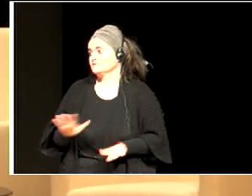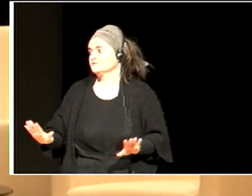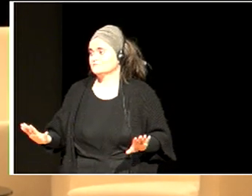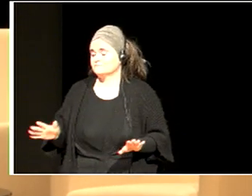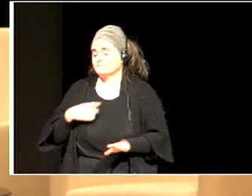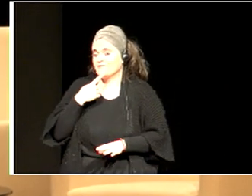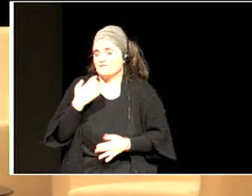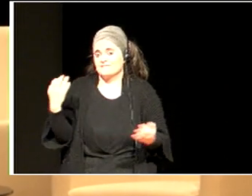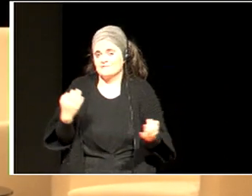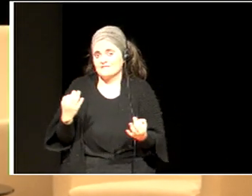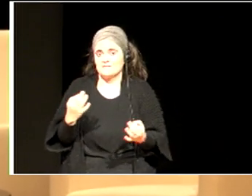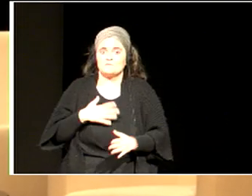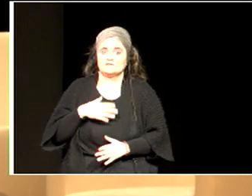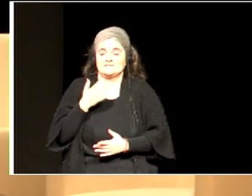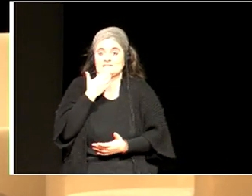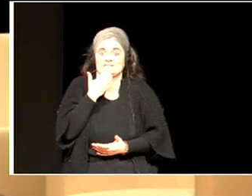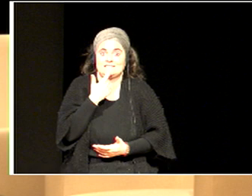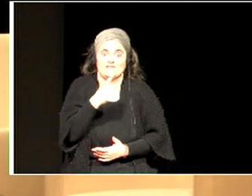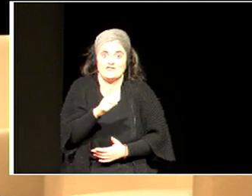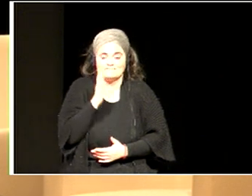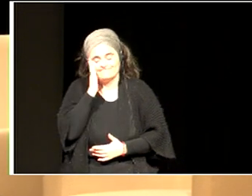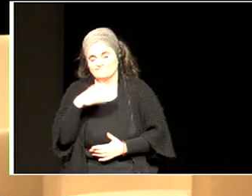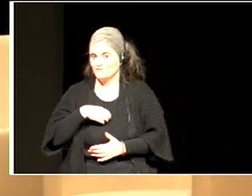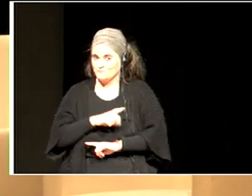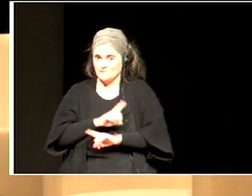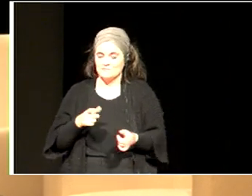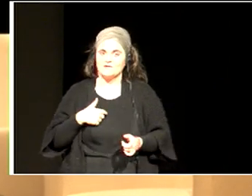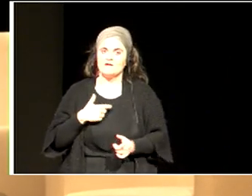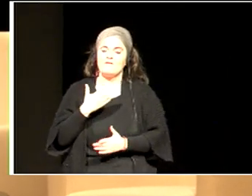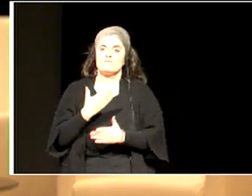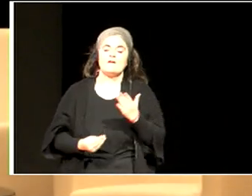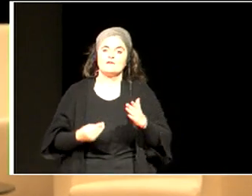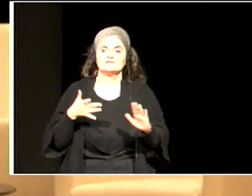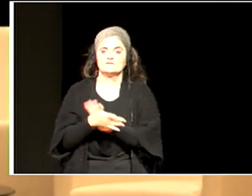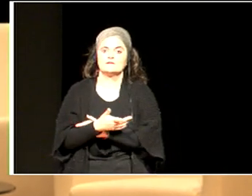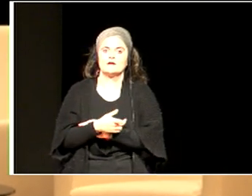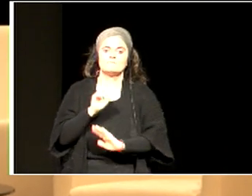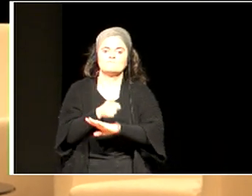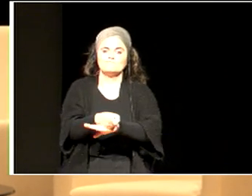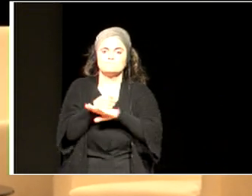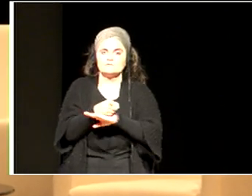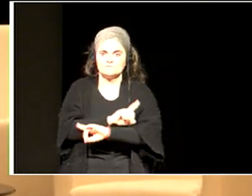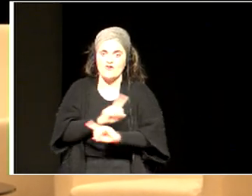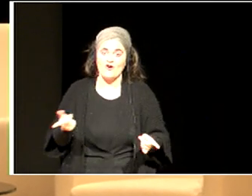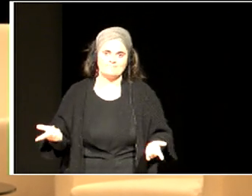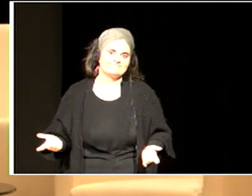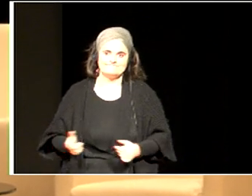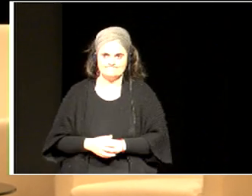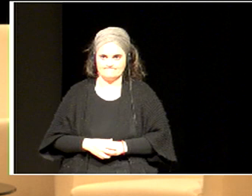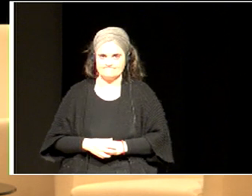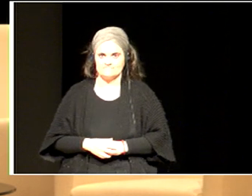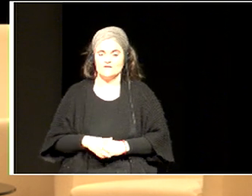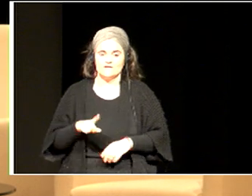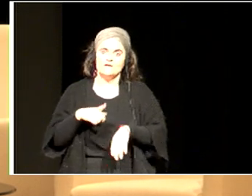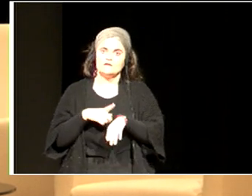decirlo porque si no no duermo bien y el fallo es que no es obligatorio también os digo una causa son tiempos difíciles